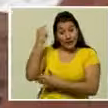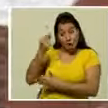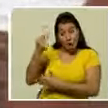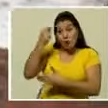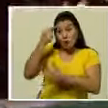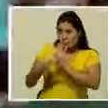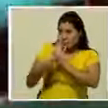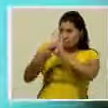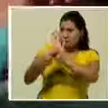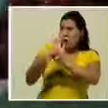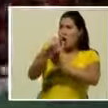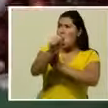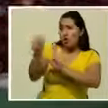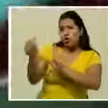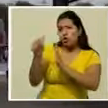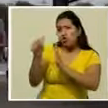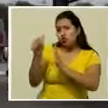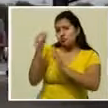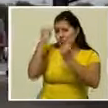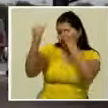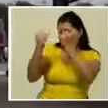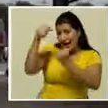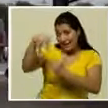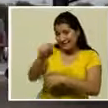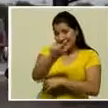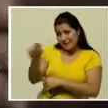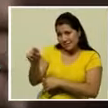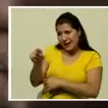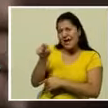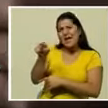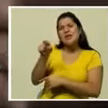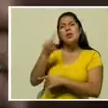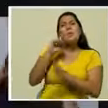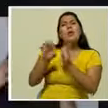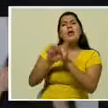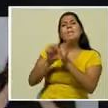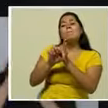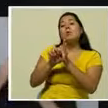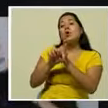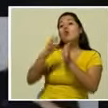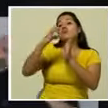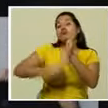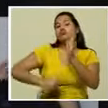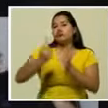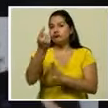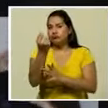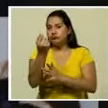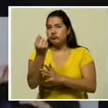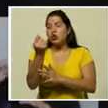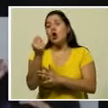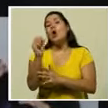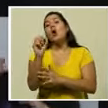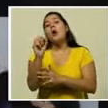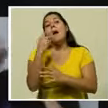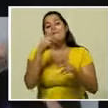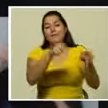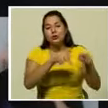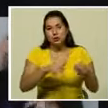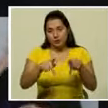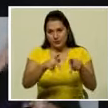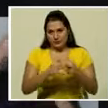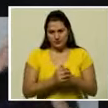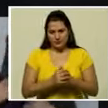otras iniciativas esta semana, las cuales incluirían contribuciones solidarias. Impulsaremos que vengan al país jubilados